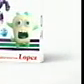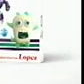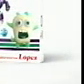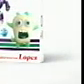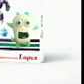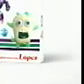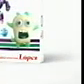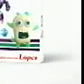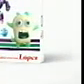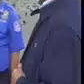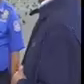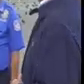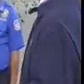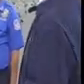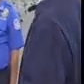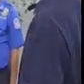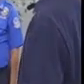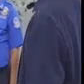Procaps. Presentó.